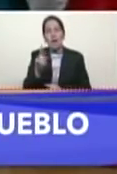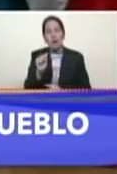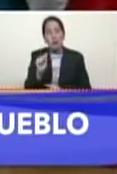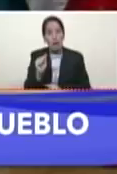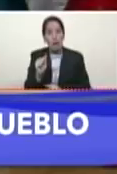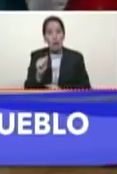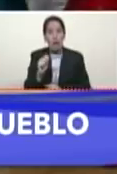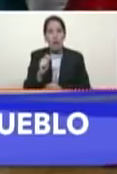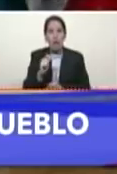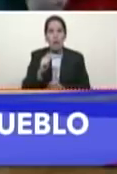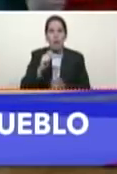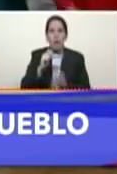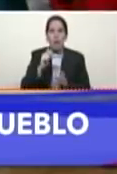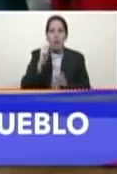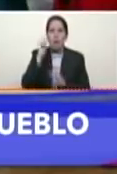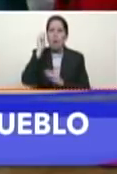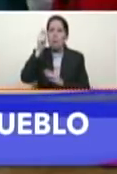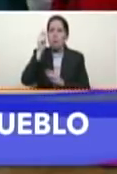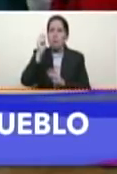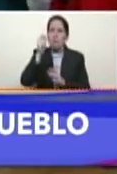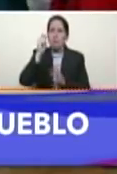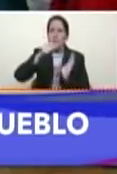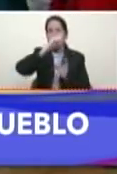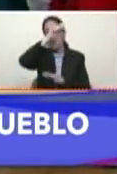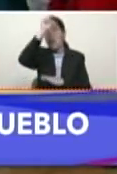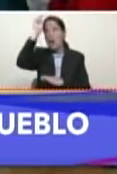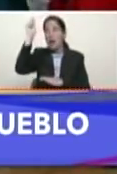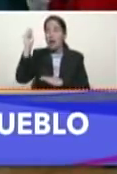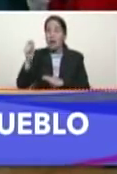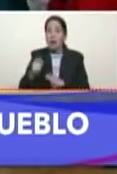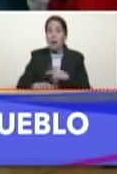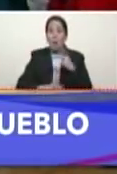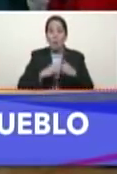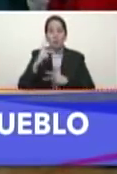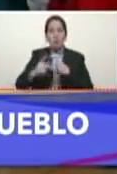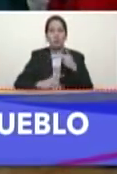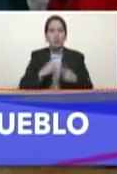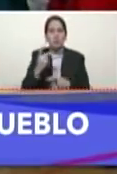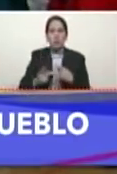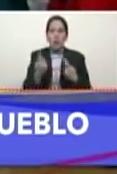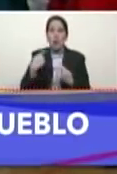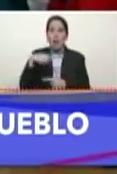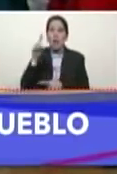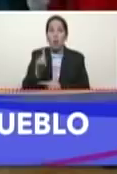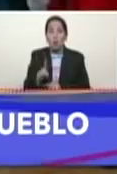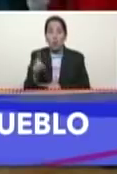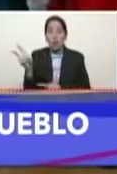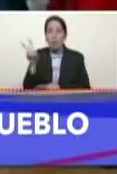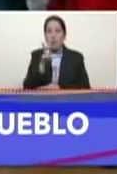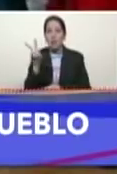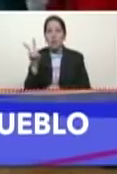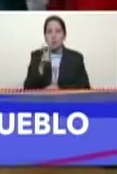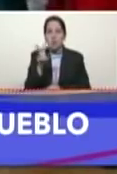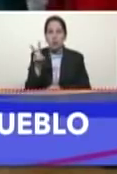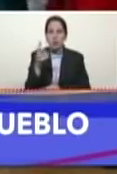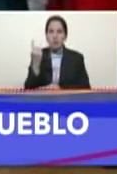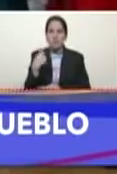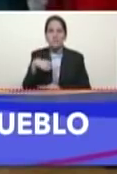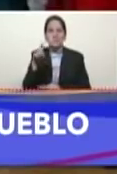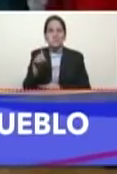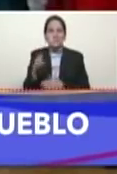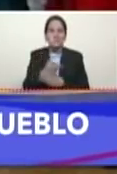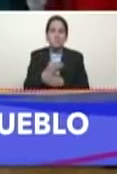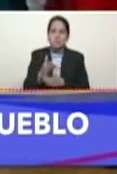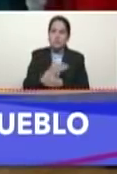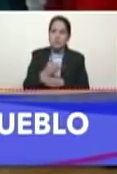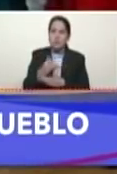nuestra mina Loma de Níquel, una mina productora de níquel, la única en Venezuela. Esta mina se comparte entre